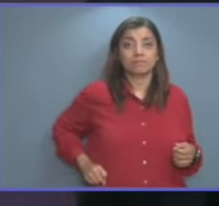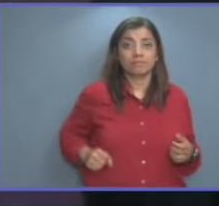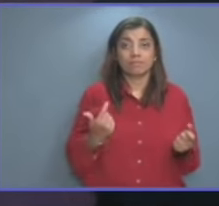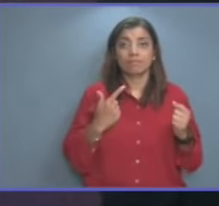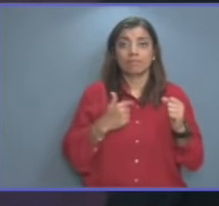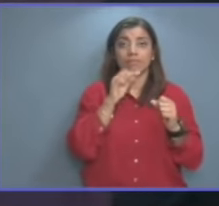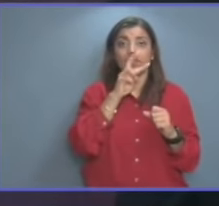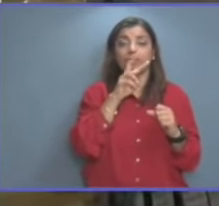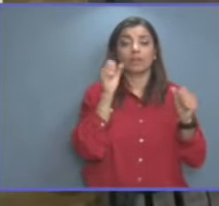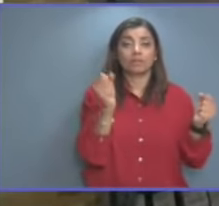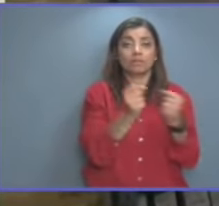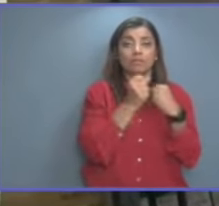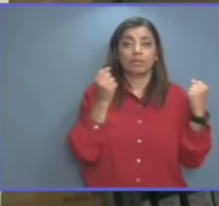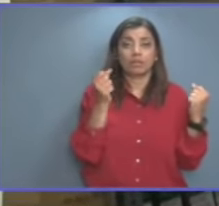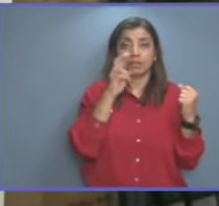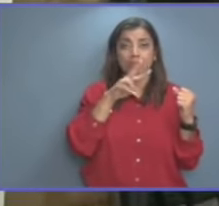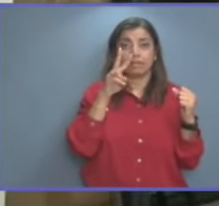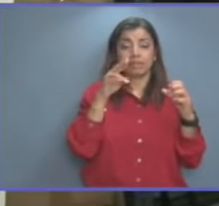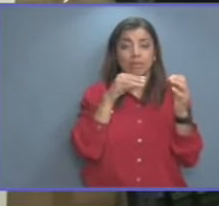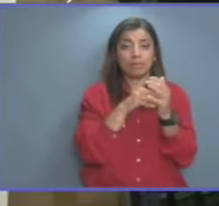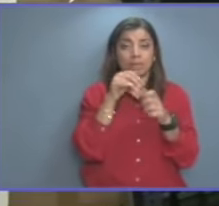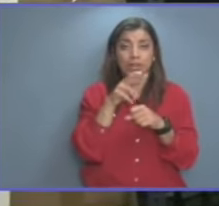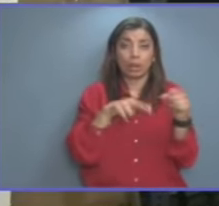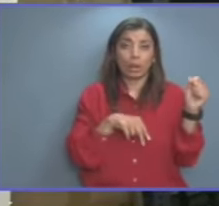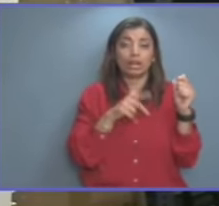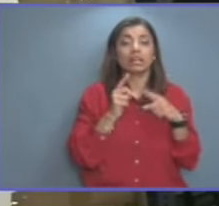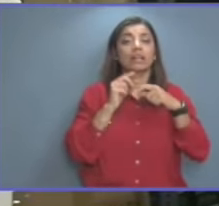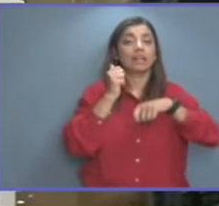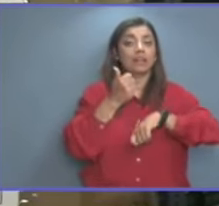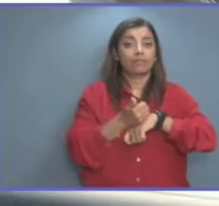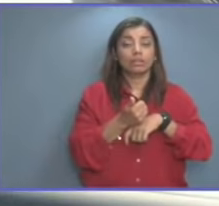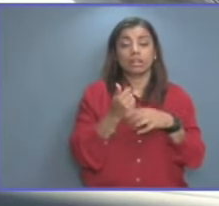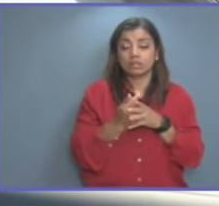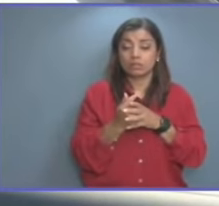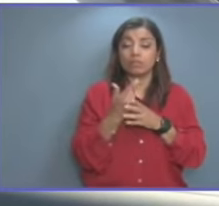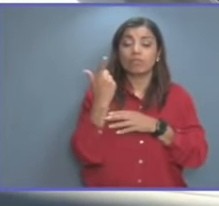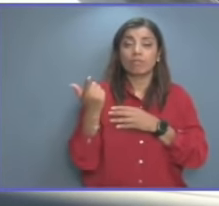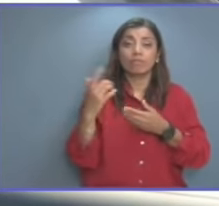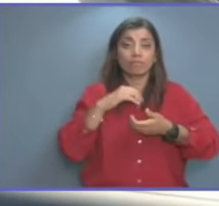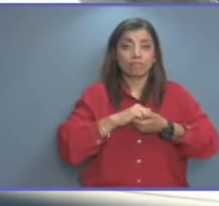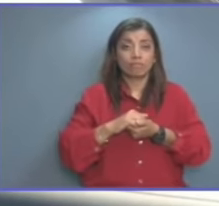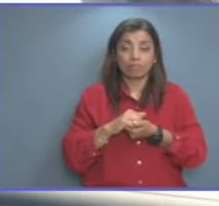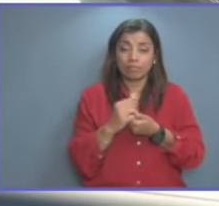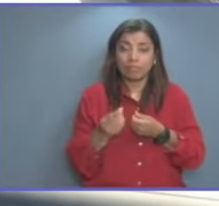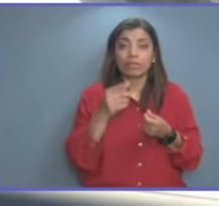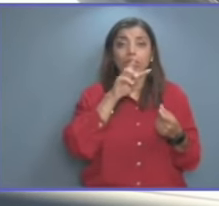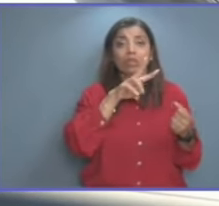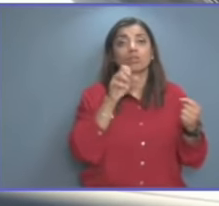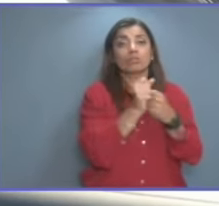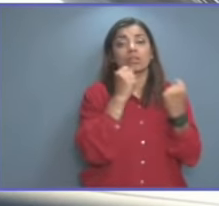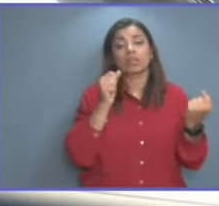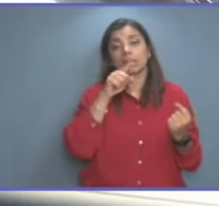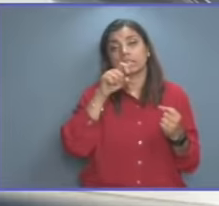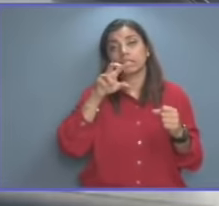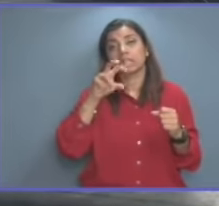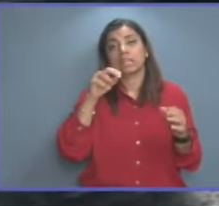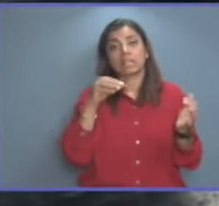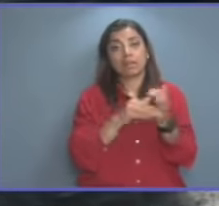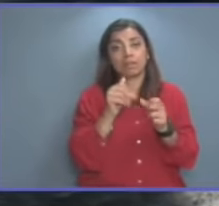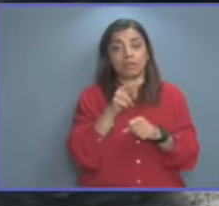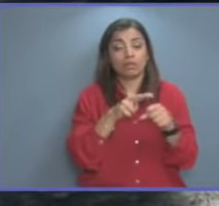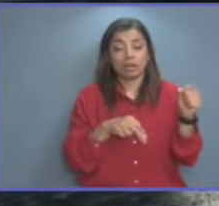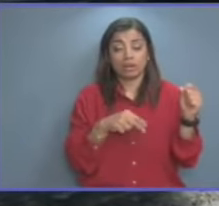recibió 2 millones 22 mil dólares y la fundación una mano amiga que habría recibido 2 millones 130 mil dólares